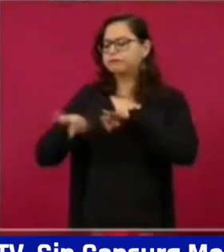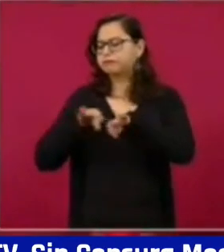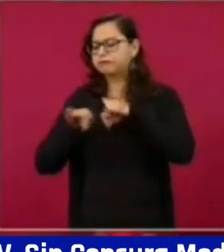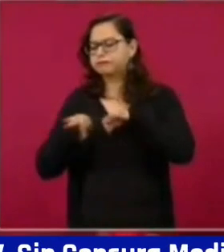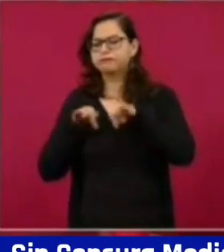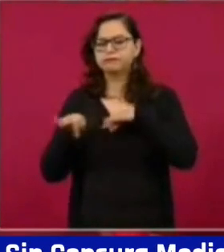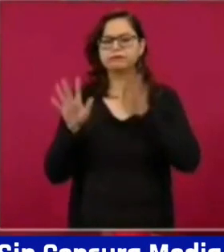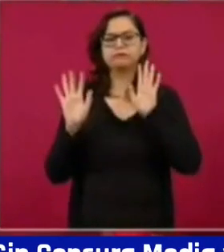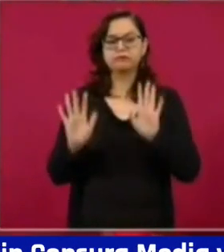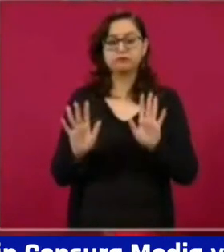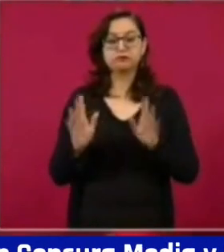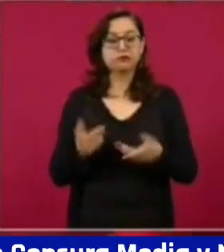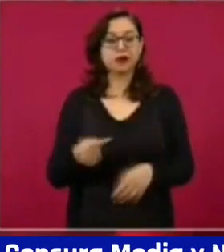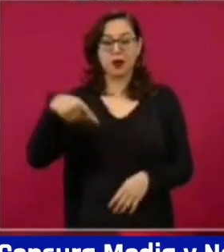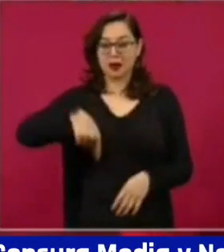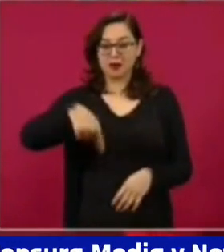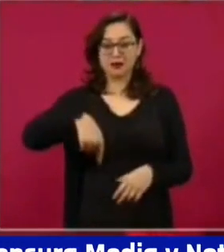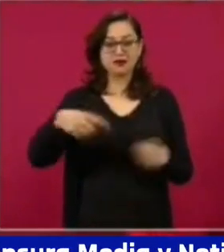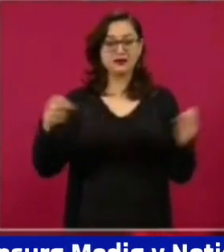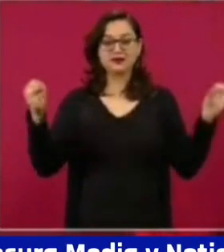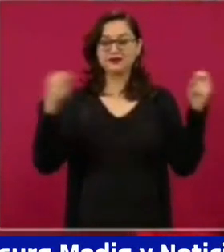pero nos vamos a estar viendo aquí todos los días.